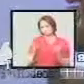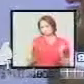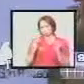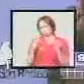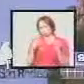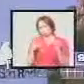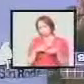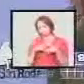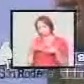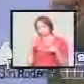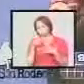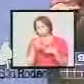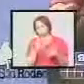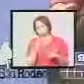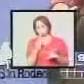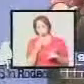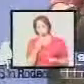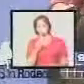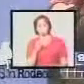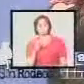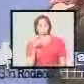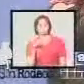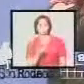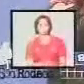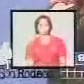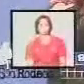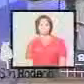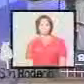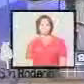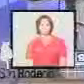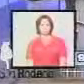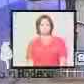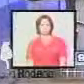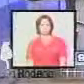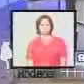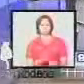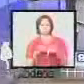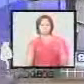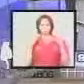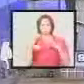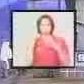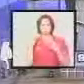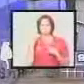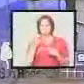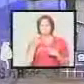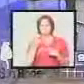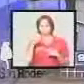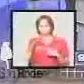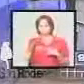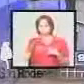crédito o solicitar el crédito, don Juan Carlos. Sí, aquí el hecho de que sean pensionados